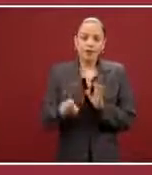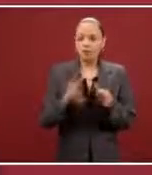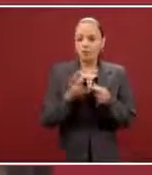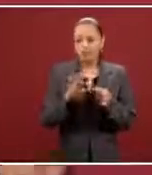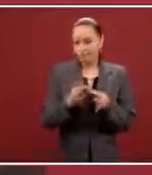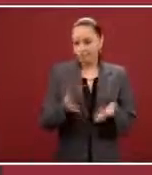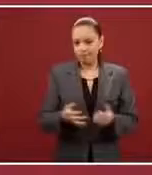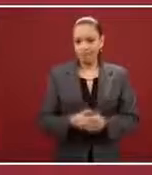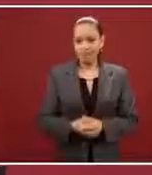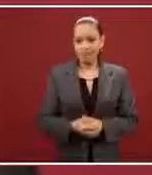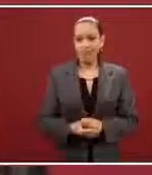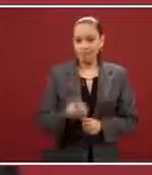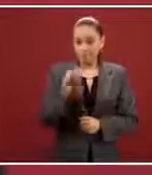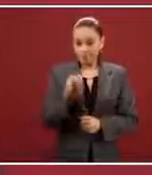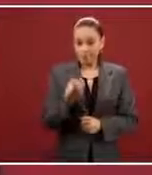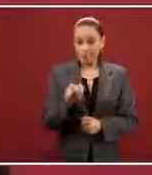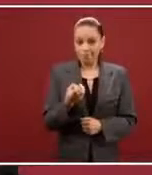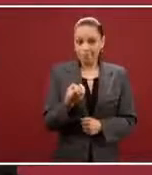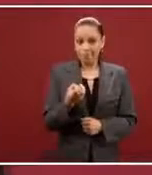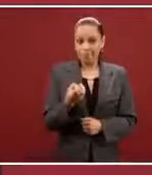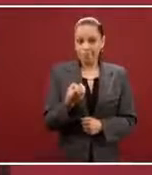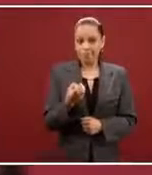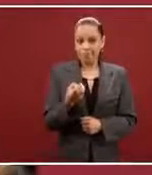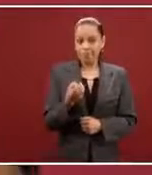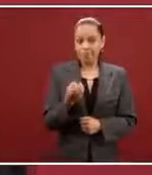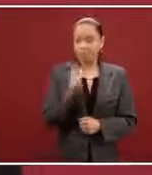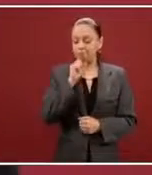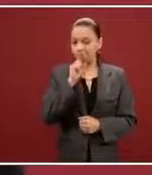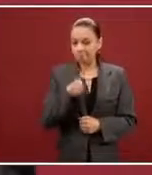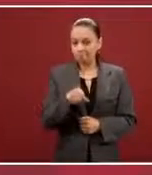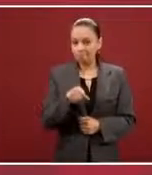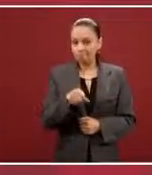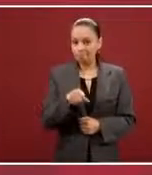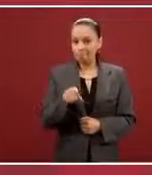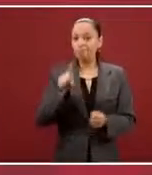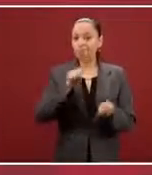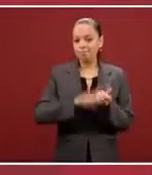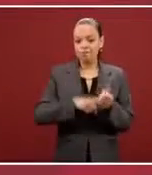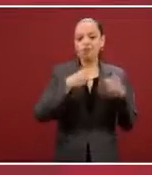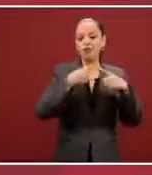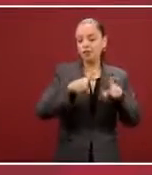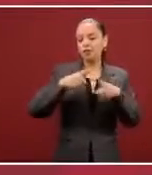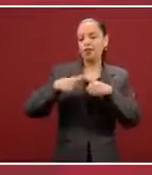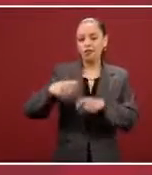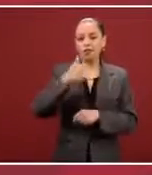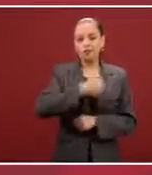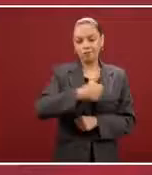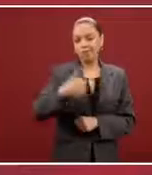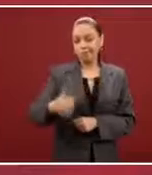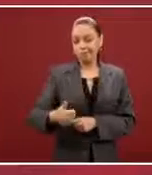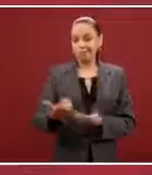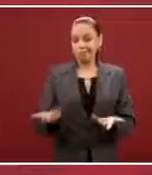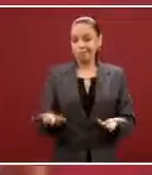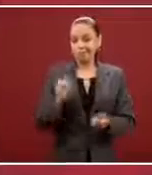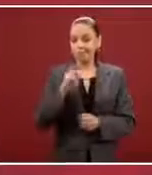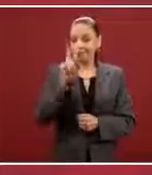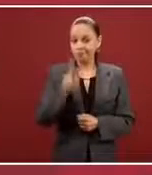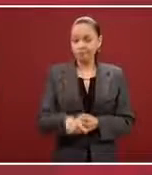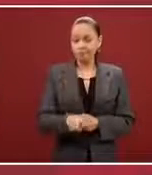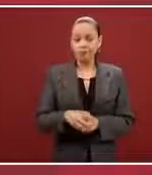Bueno, eso es lo que nos hace distintos. Y claro